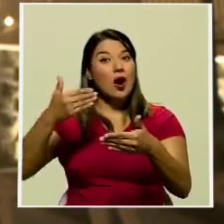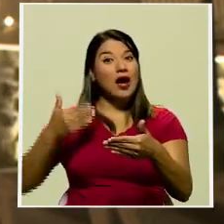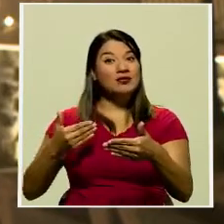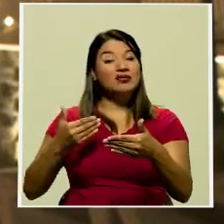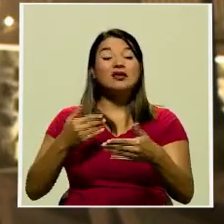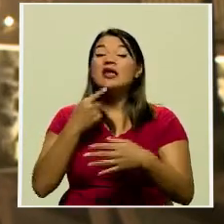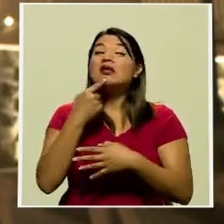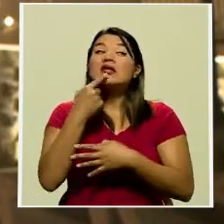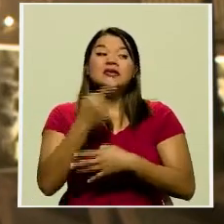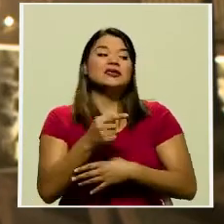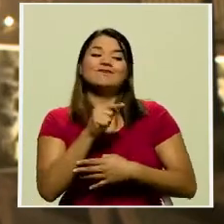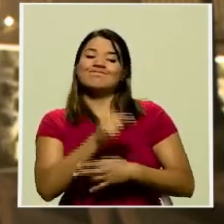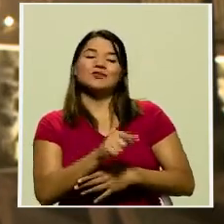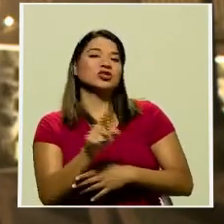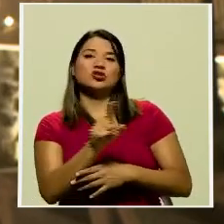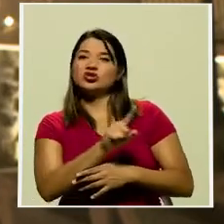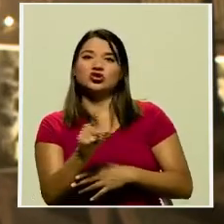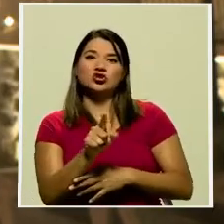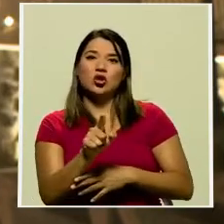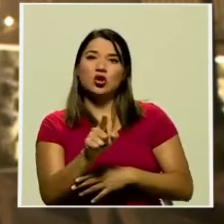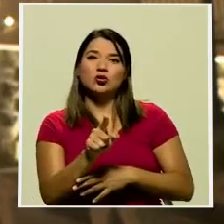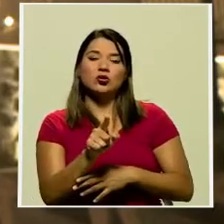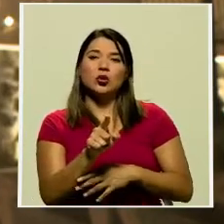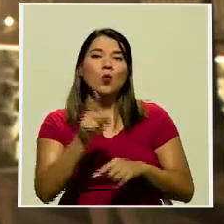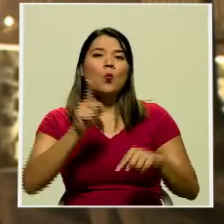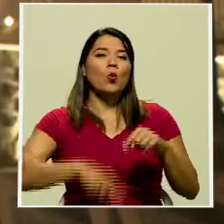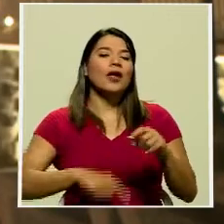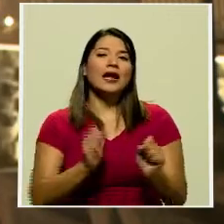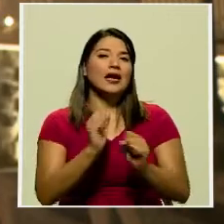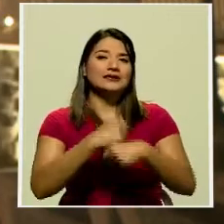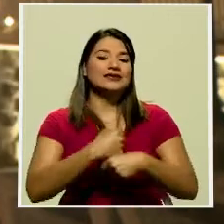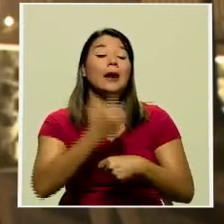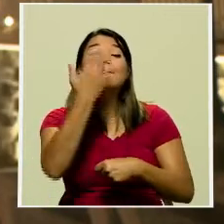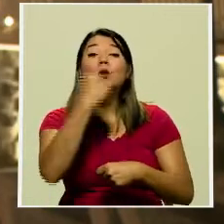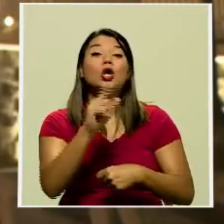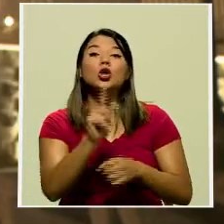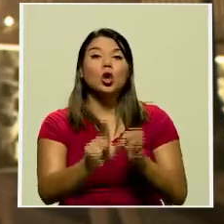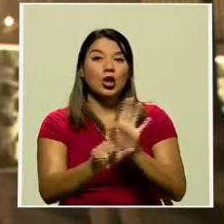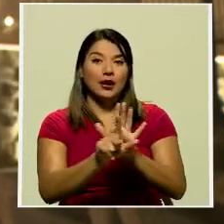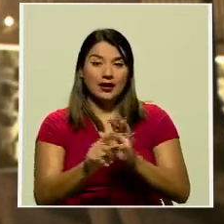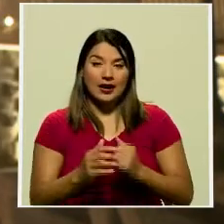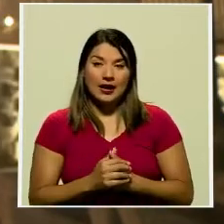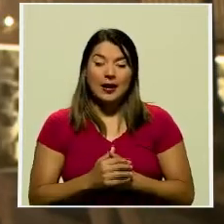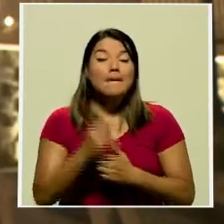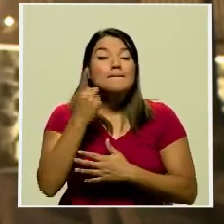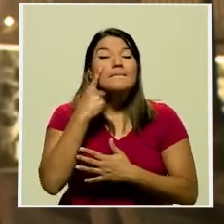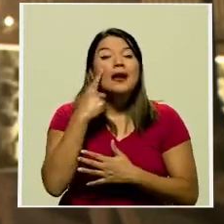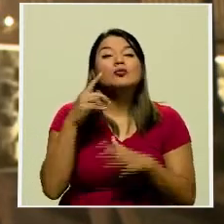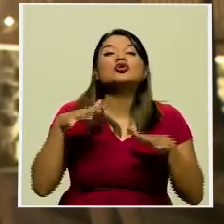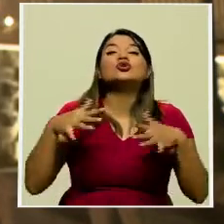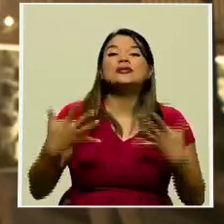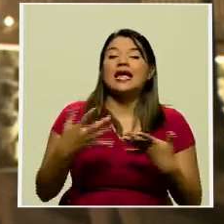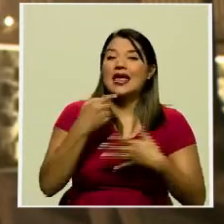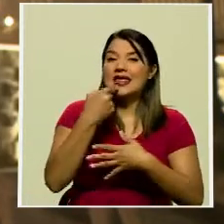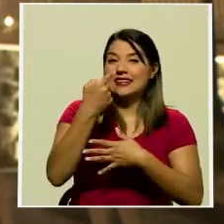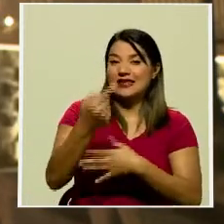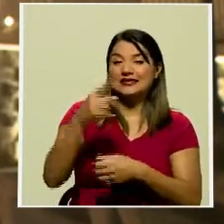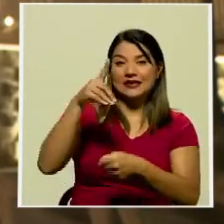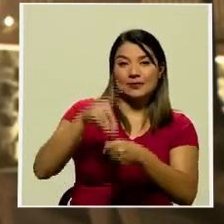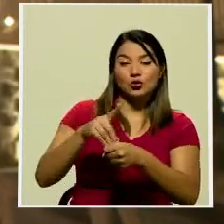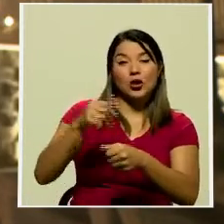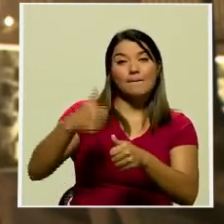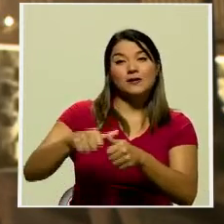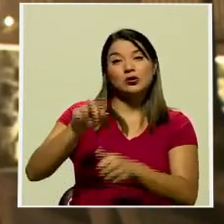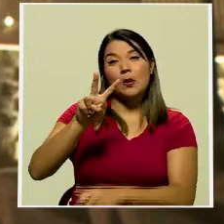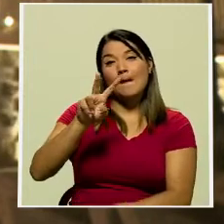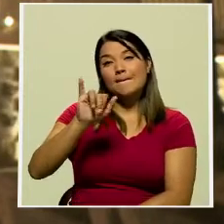decomisando los mismos, ya que sería de manera ilegal. Pero veamos lo que dice pues prácticamente con lo del marco jurídico el diputado Villalta.